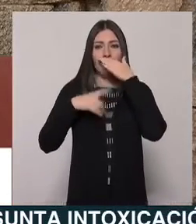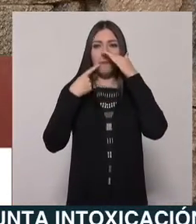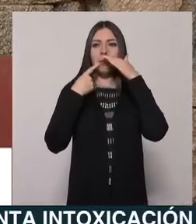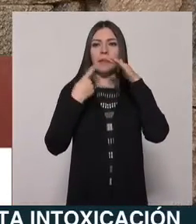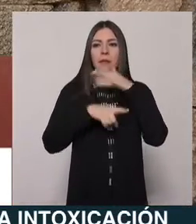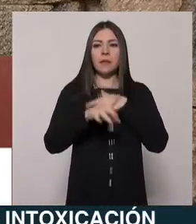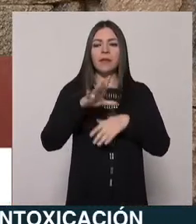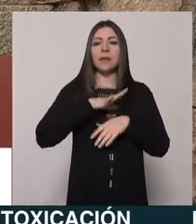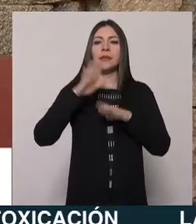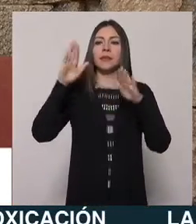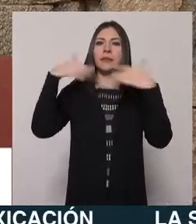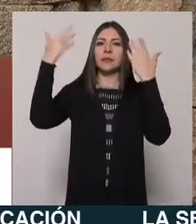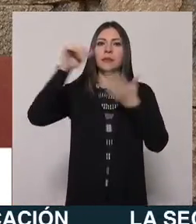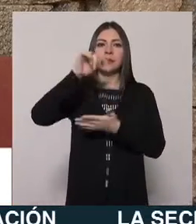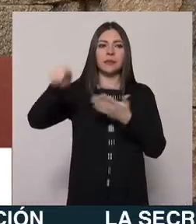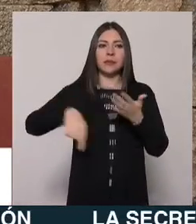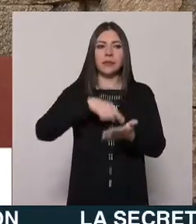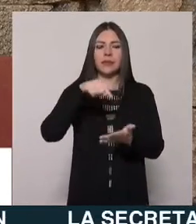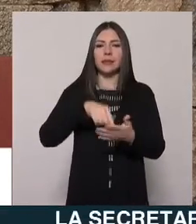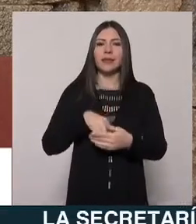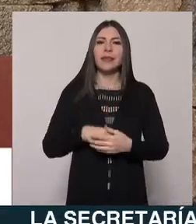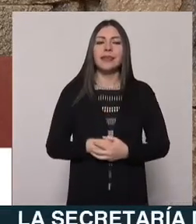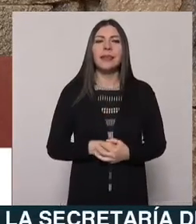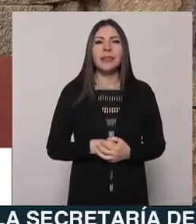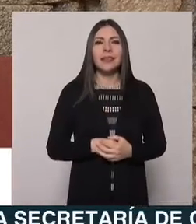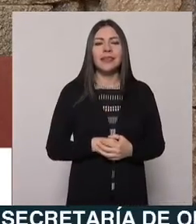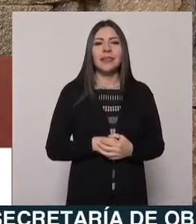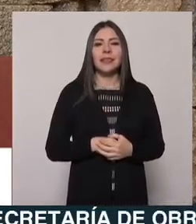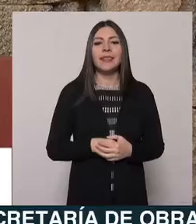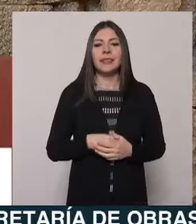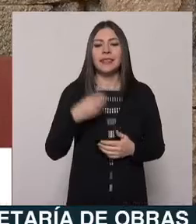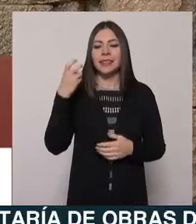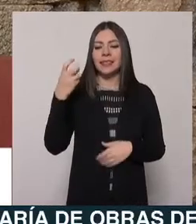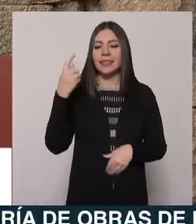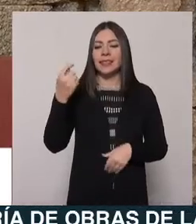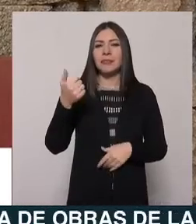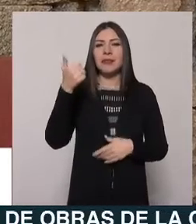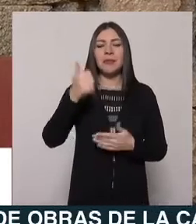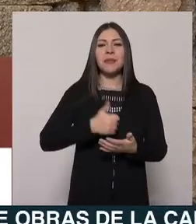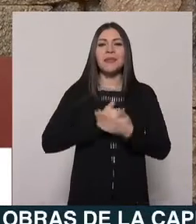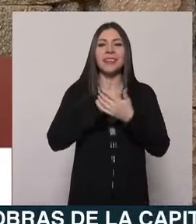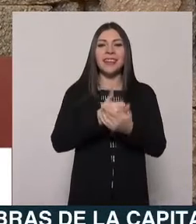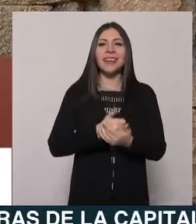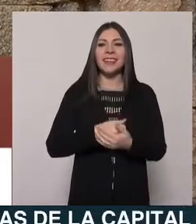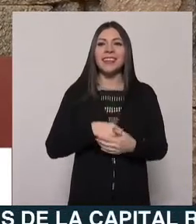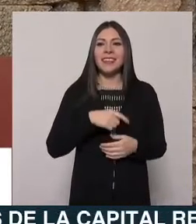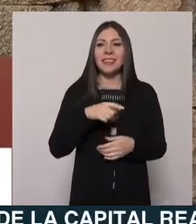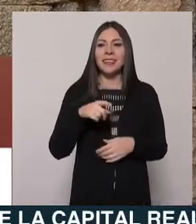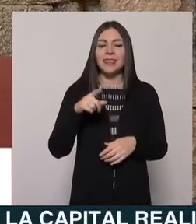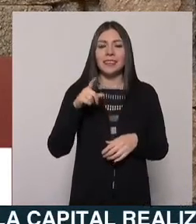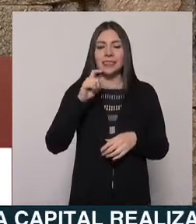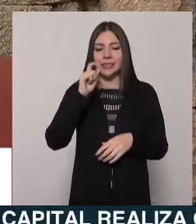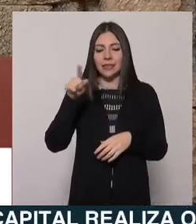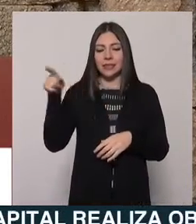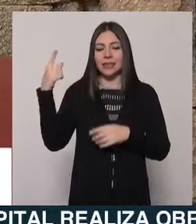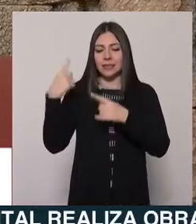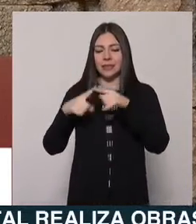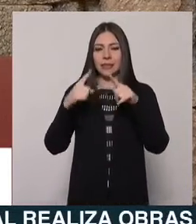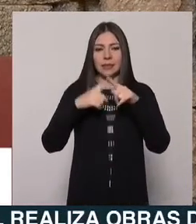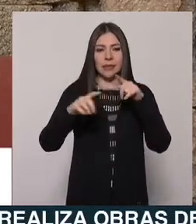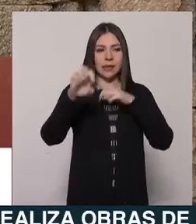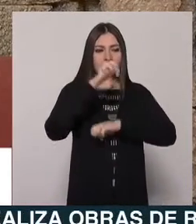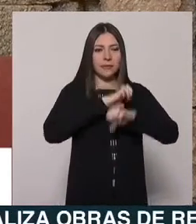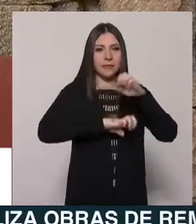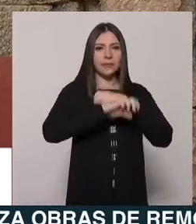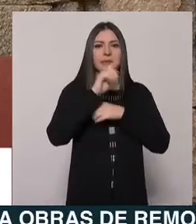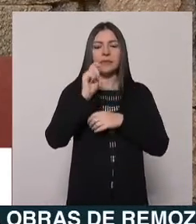encuentran en el exterior. Entonces ahí viene la primera ayuda en relación con estas autoridades consulares